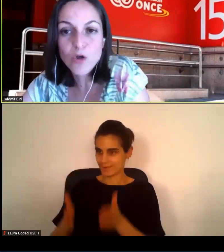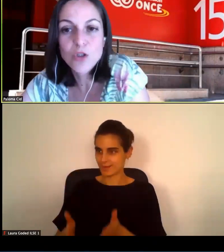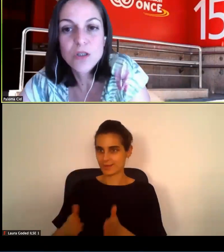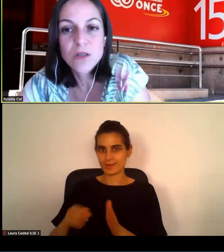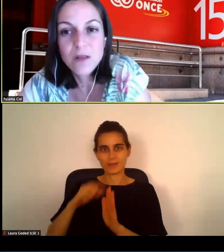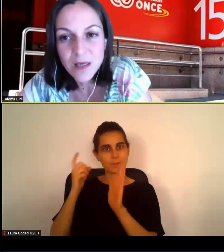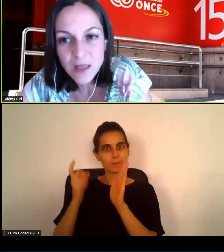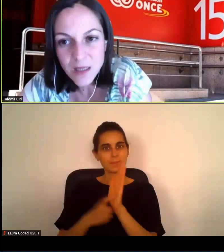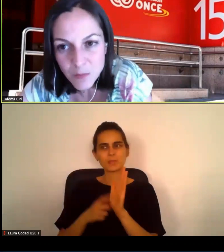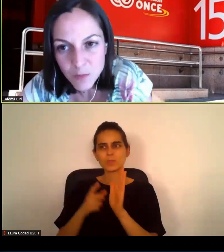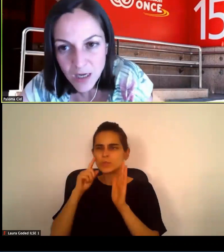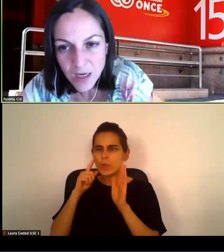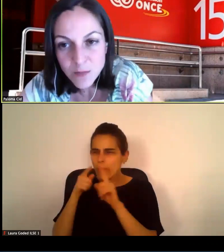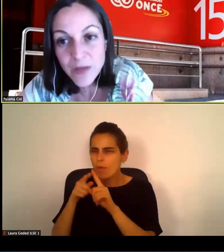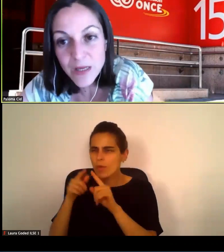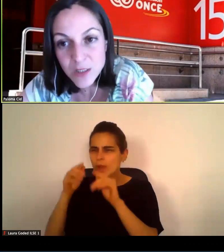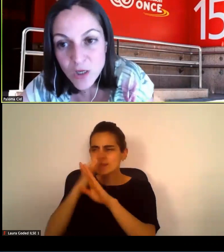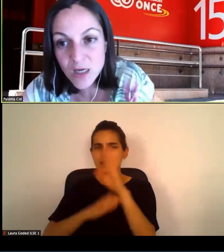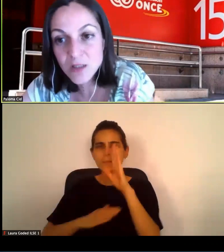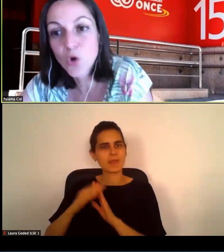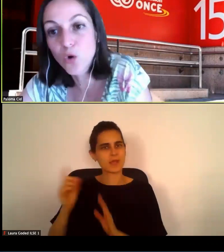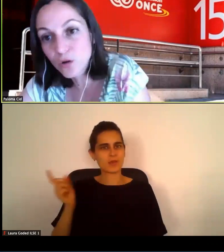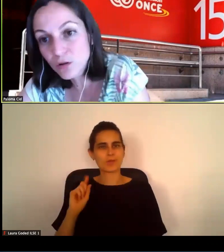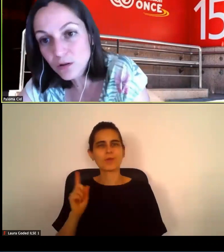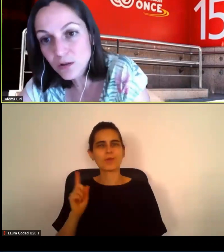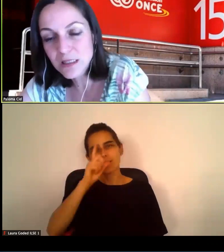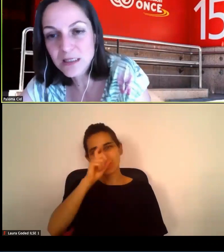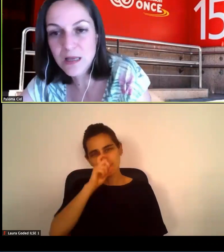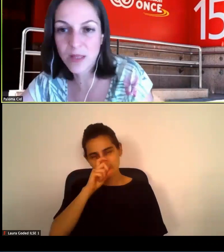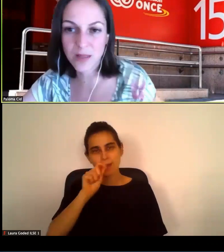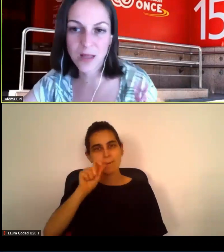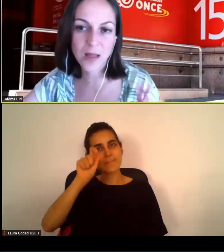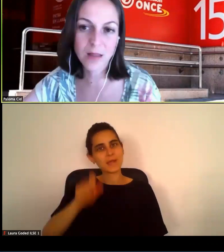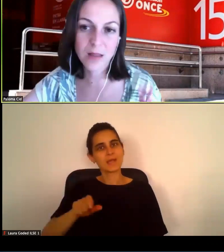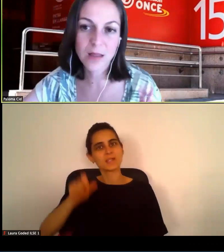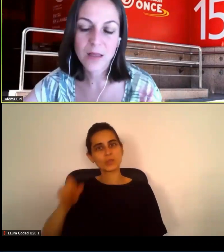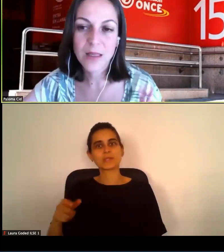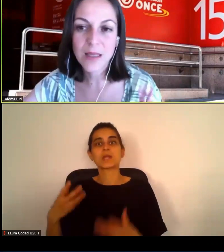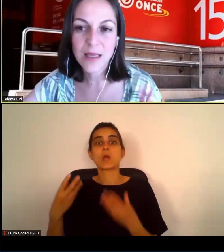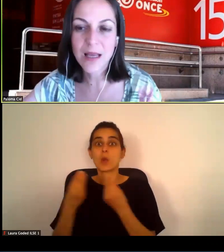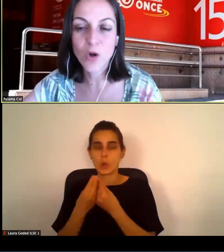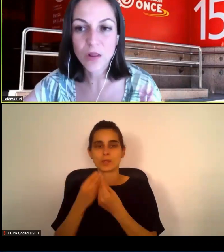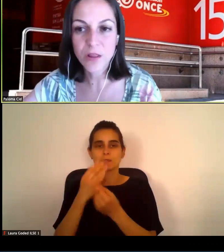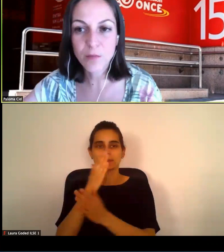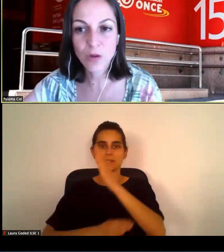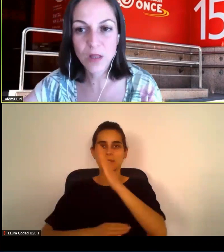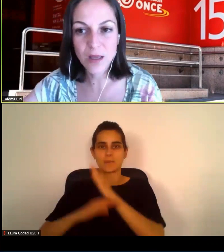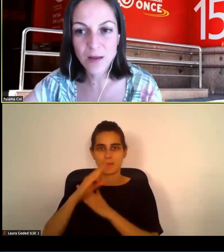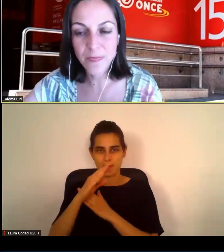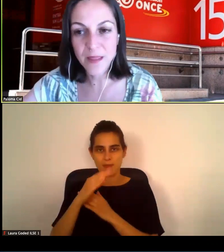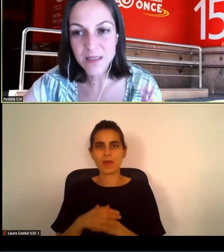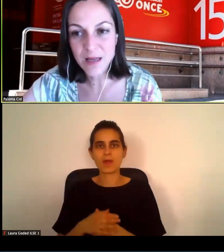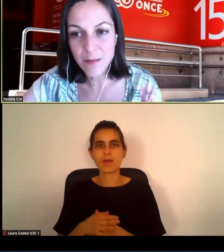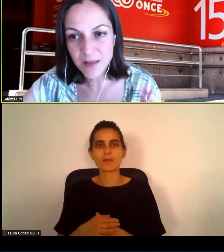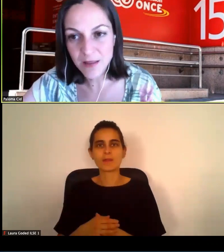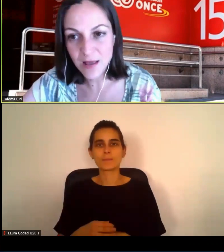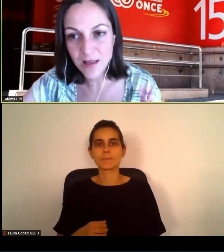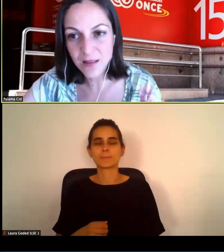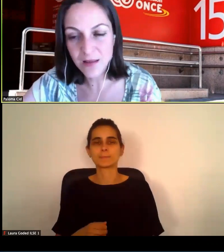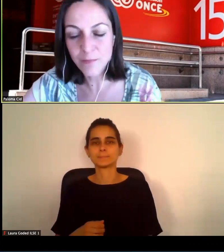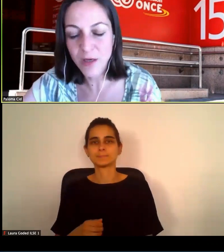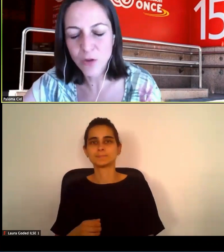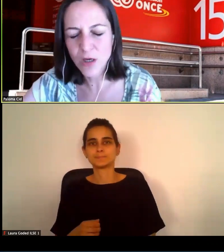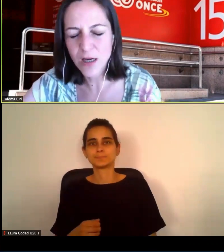cómo nos dirigimos a las personas con discapacidad y que el concepto de